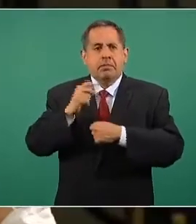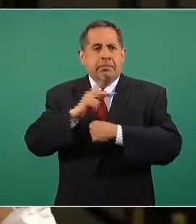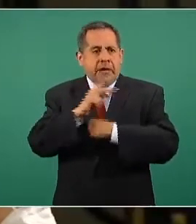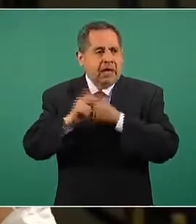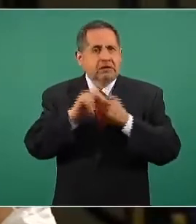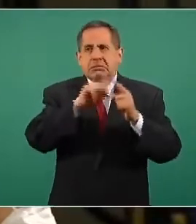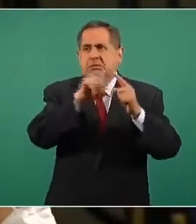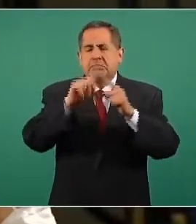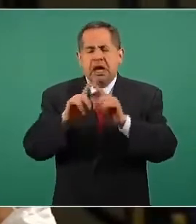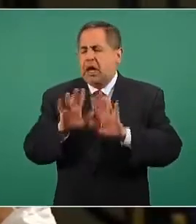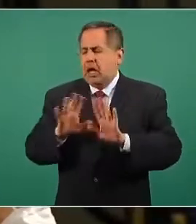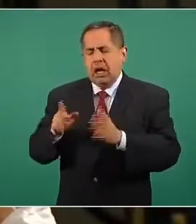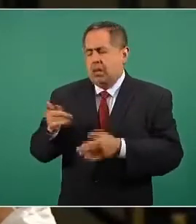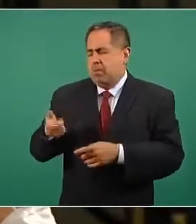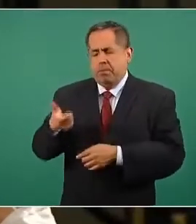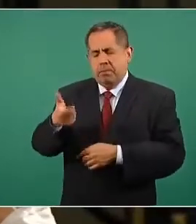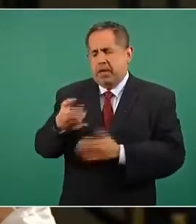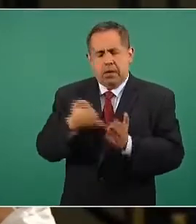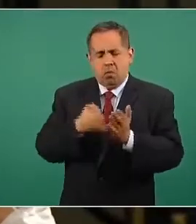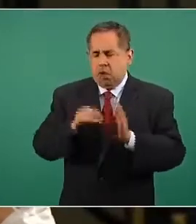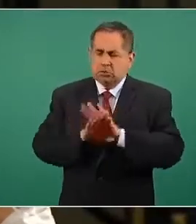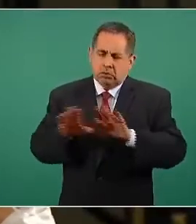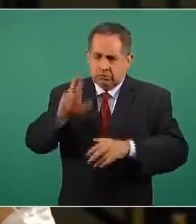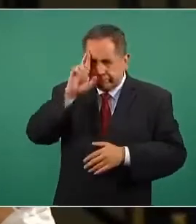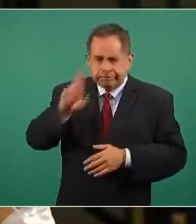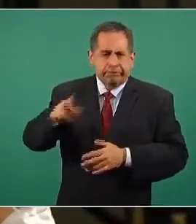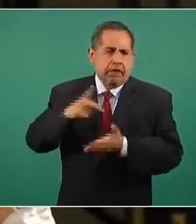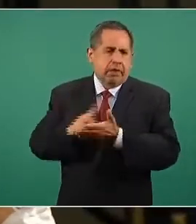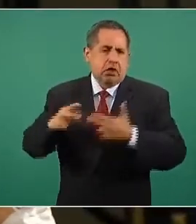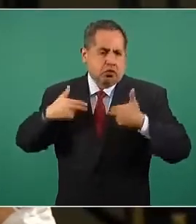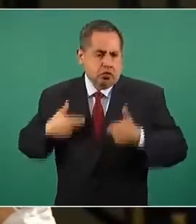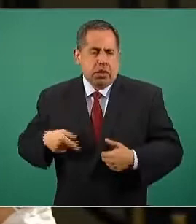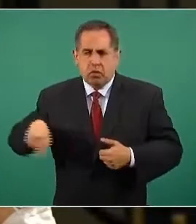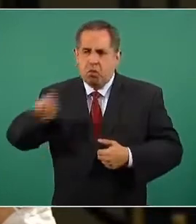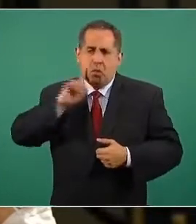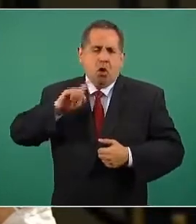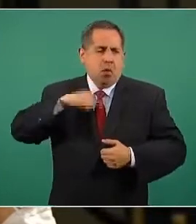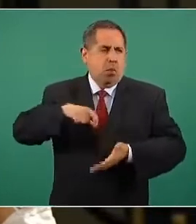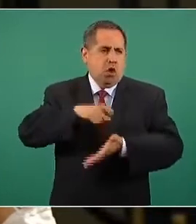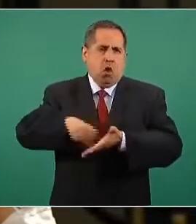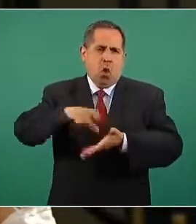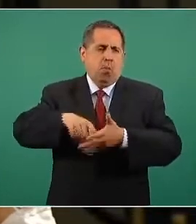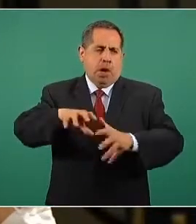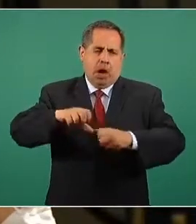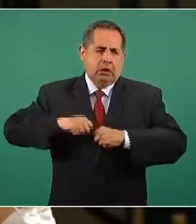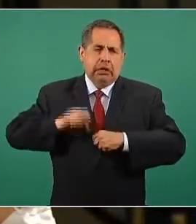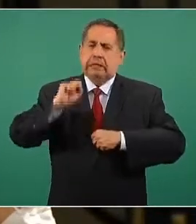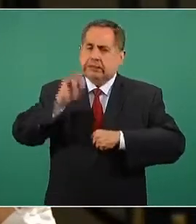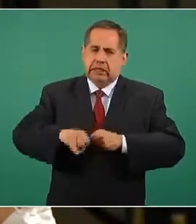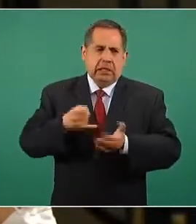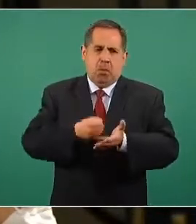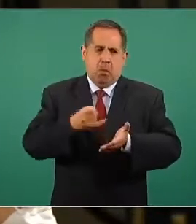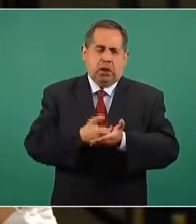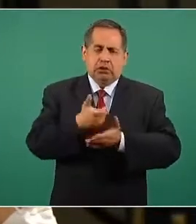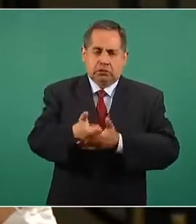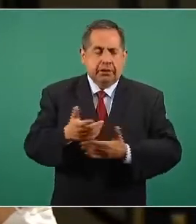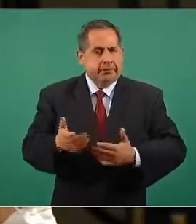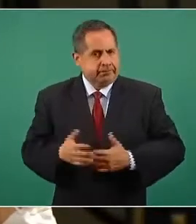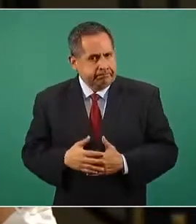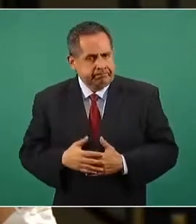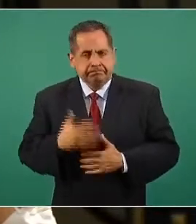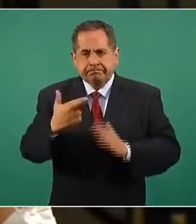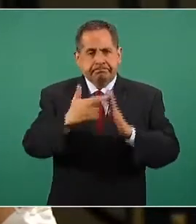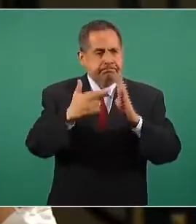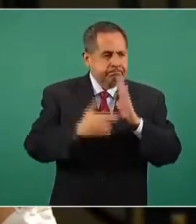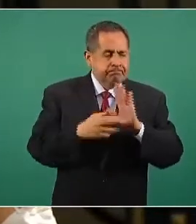el tema del que lo puedan adquirir todas las mujeres. Entonces, señora secretaria, con base en los lineamientos y con base